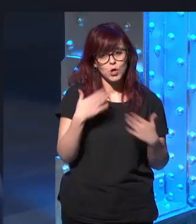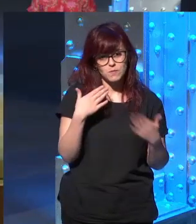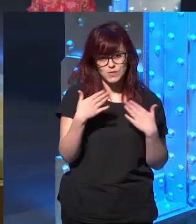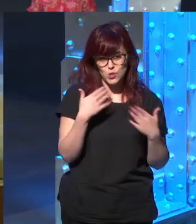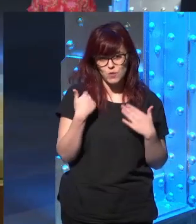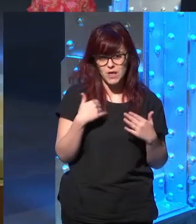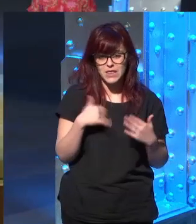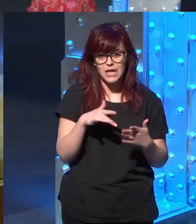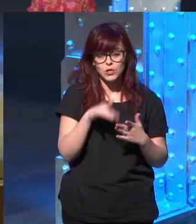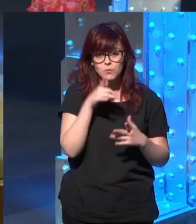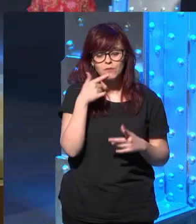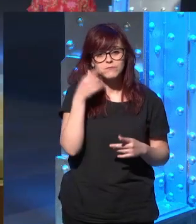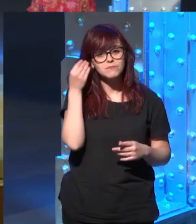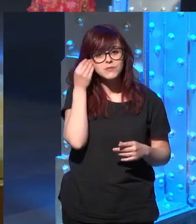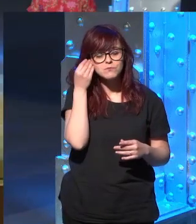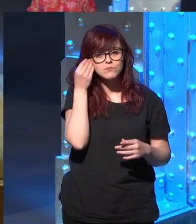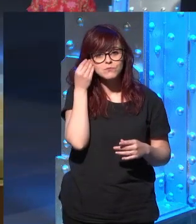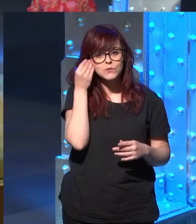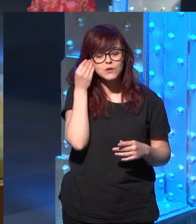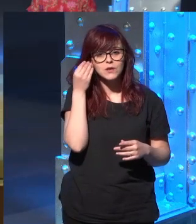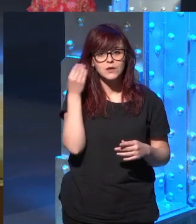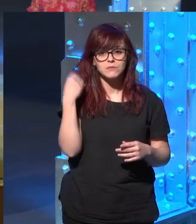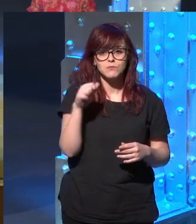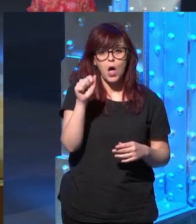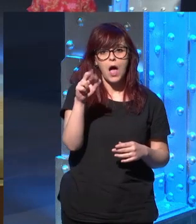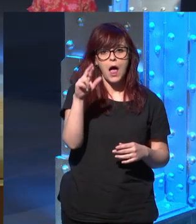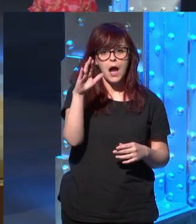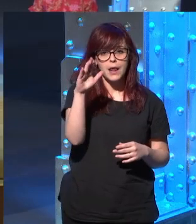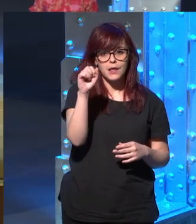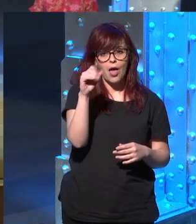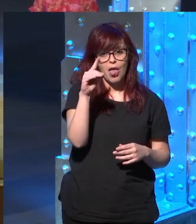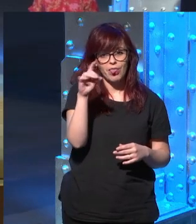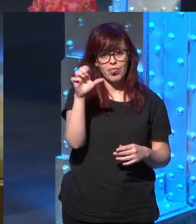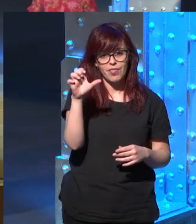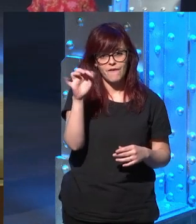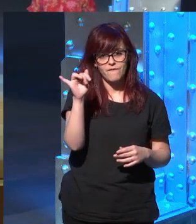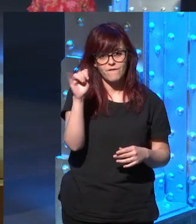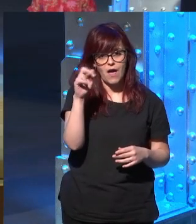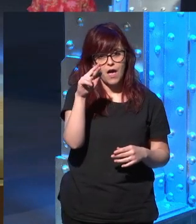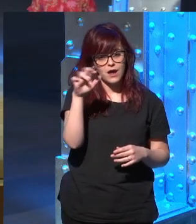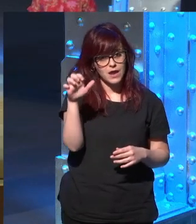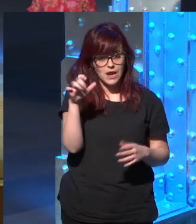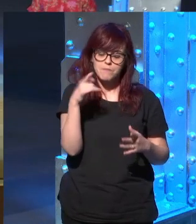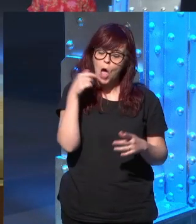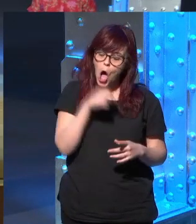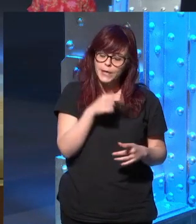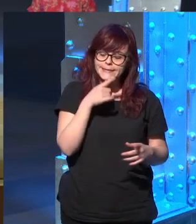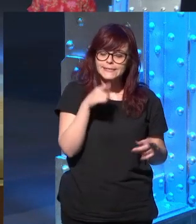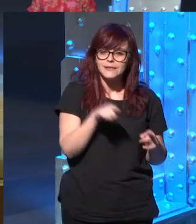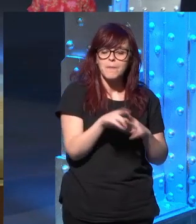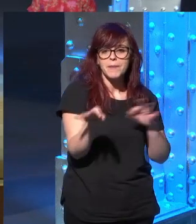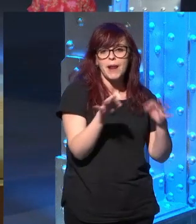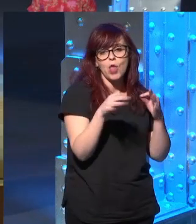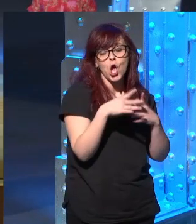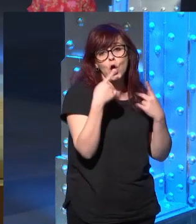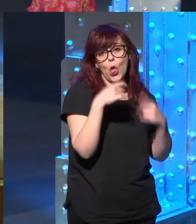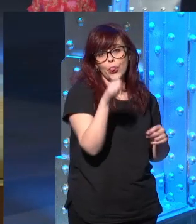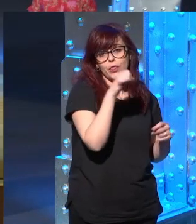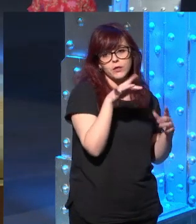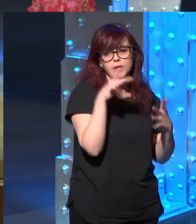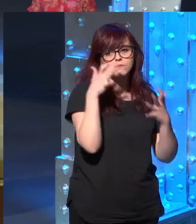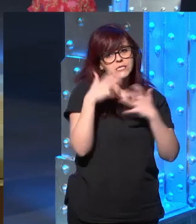porque además creo que nos ha contraprogramado Arcade Fire, con lo cual me alegra haber tenido el éxito que habéis tenido y ver que la